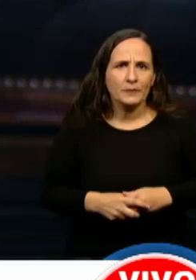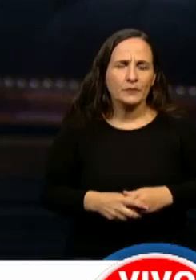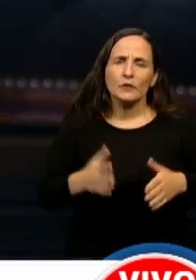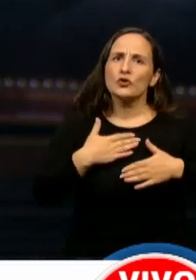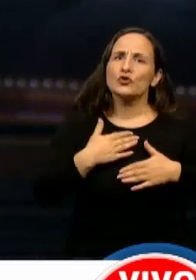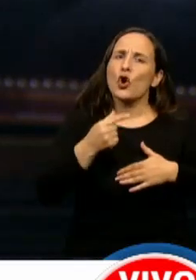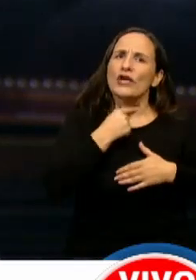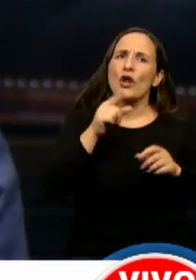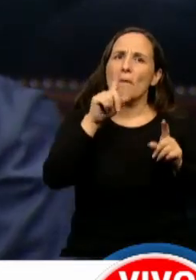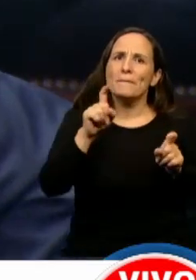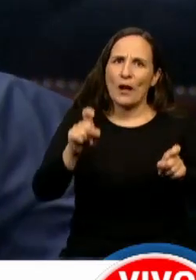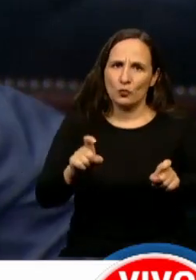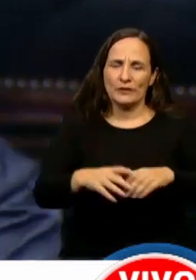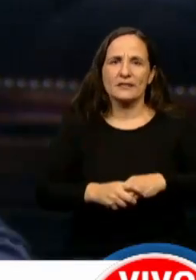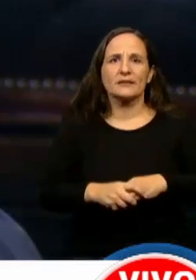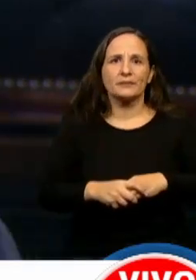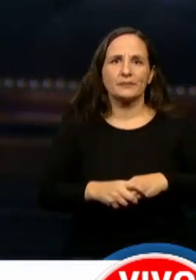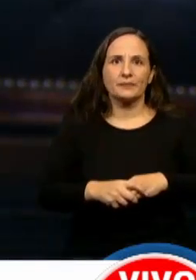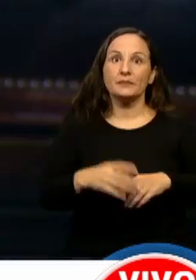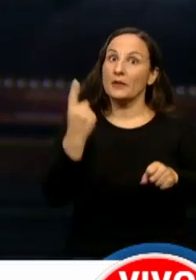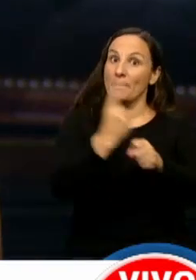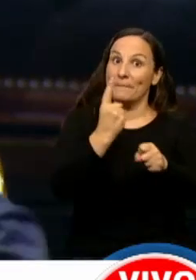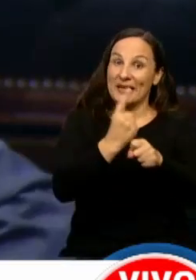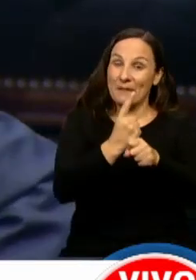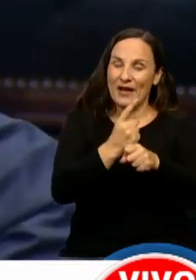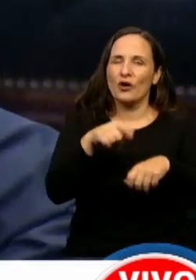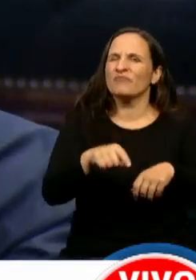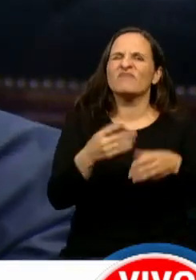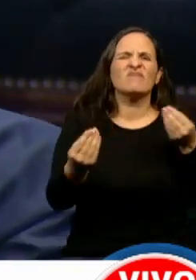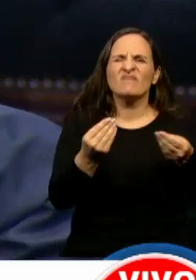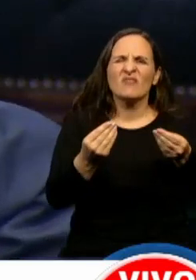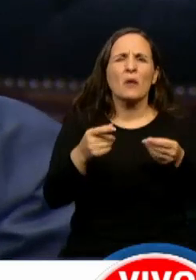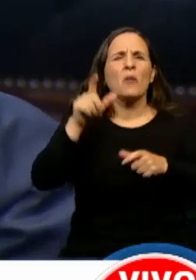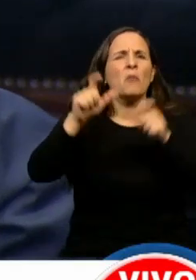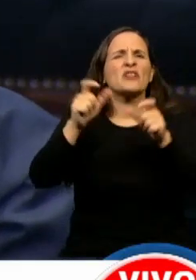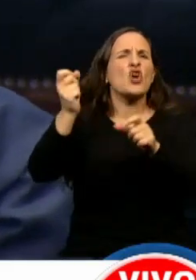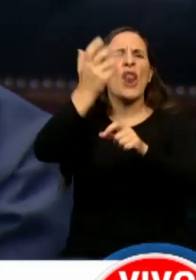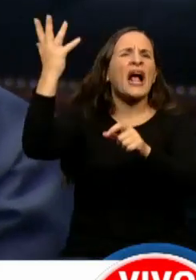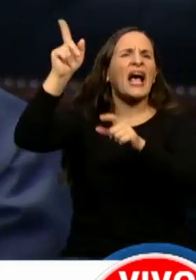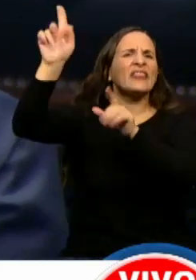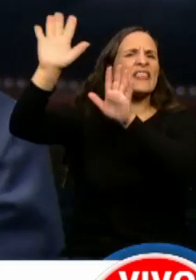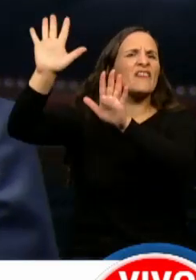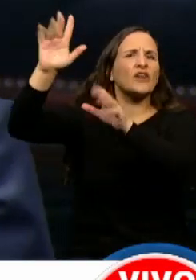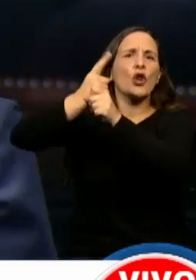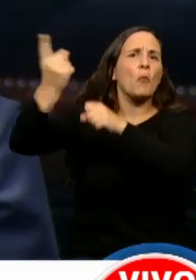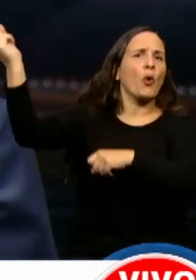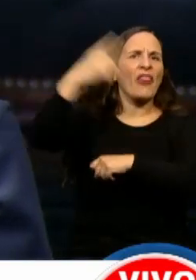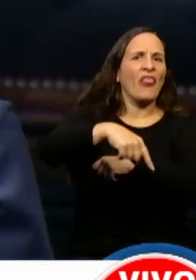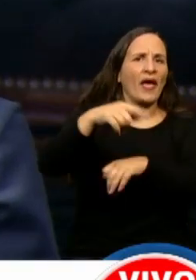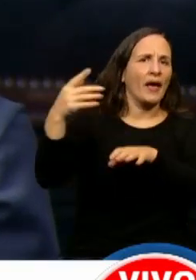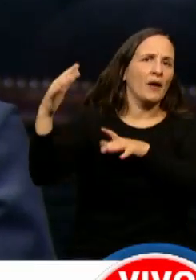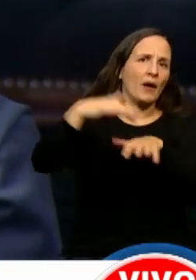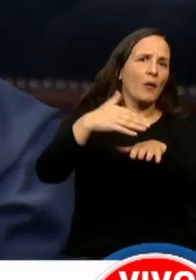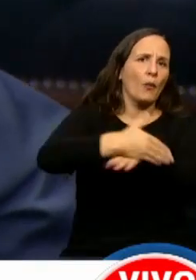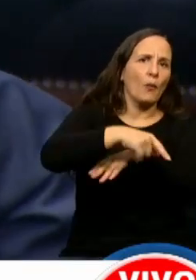Yo le quiero hacer un par de preguntas. Primero, ¿cuántas personas actualmente están en condición de varados o están imposibilitadas de ingresar